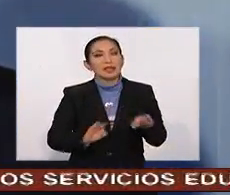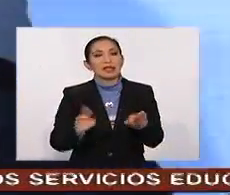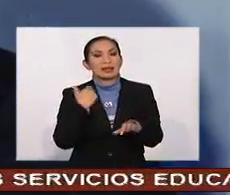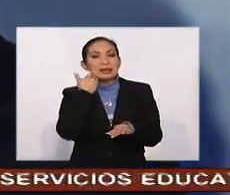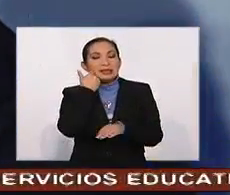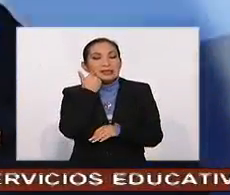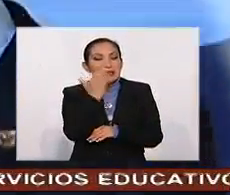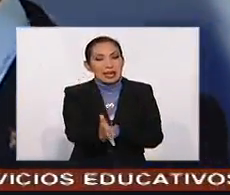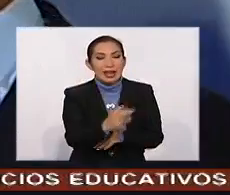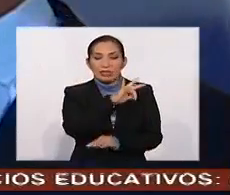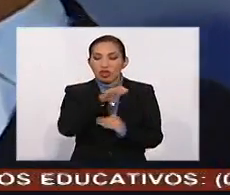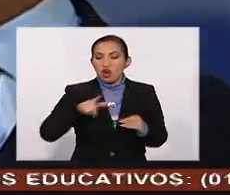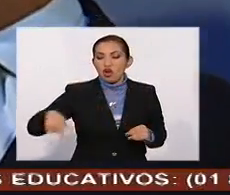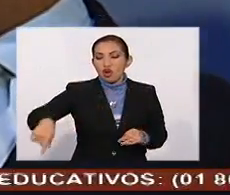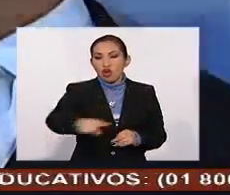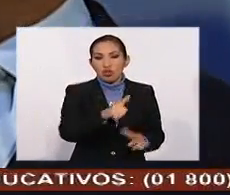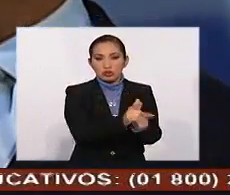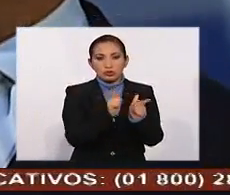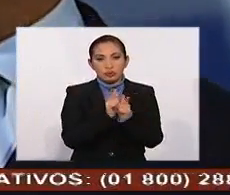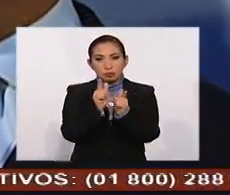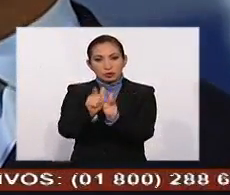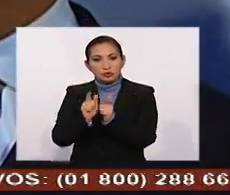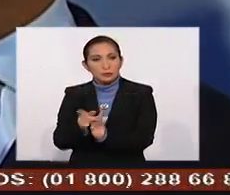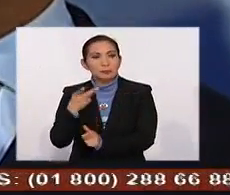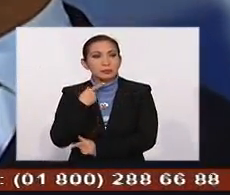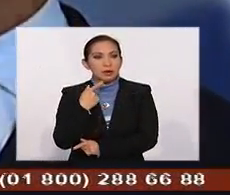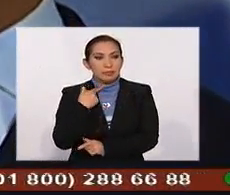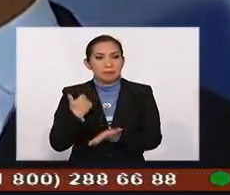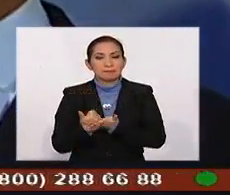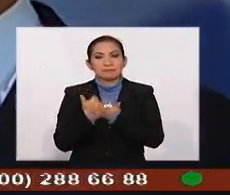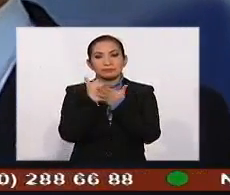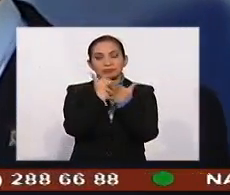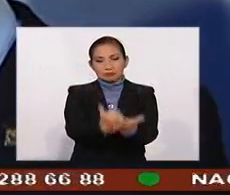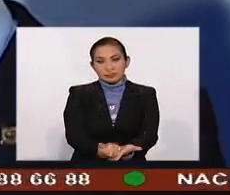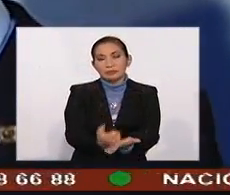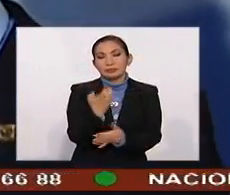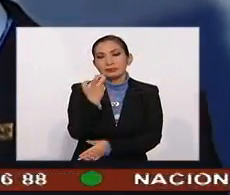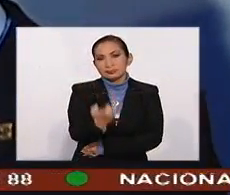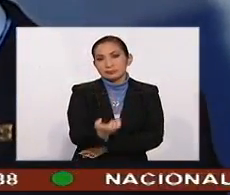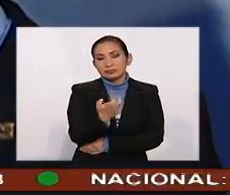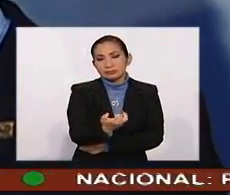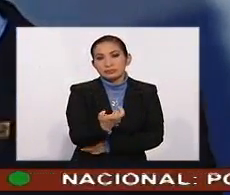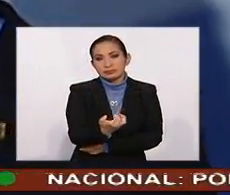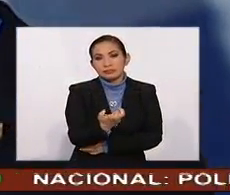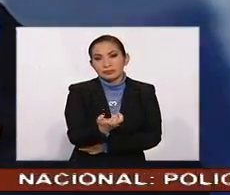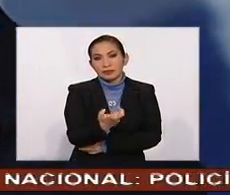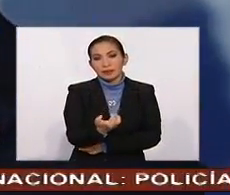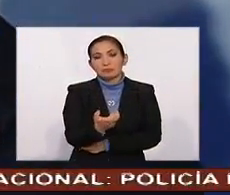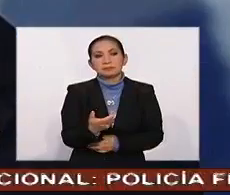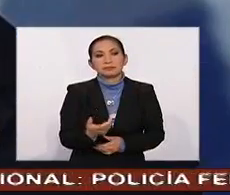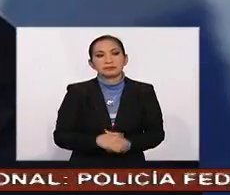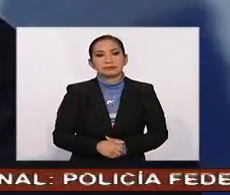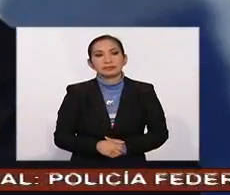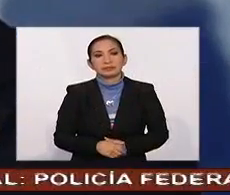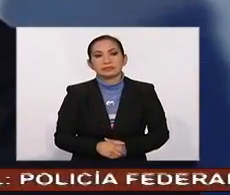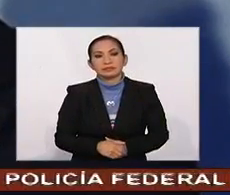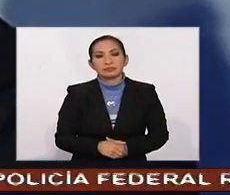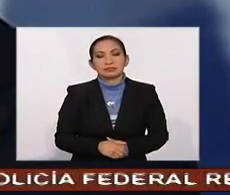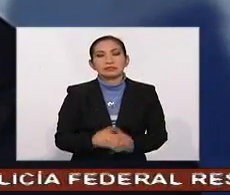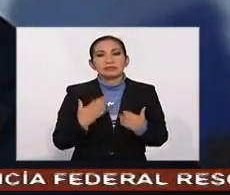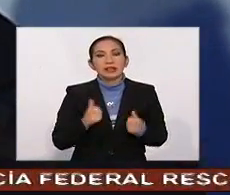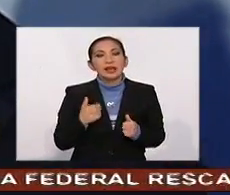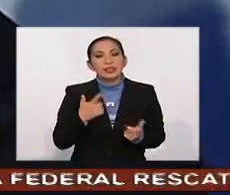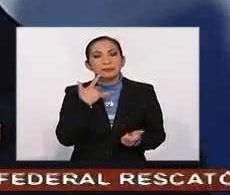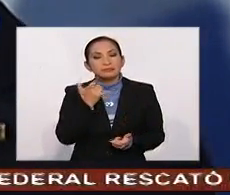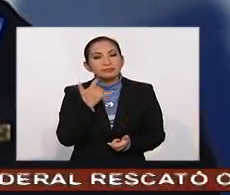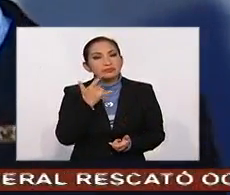política de todas las fuerzas que intervinieron en esta concreción de la lucha por la